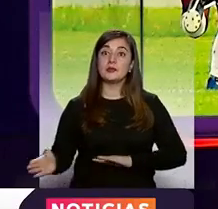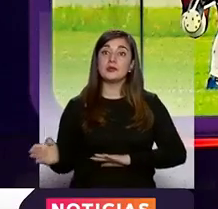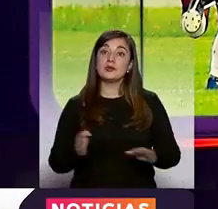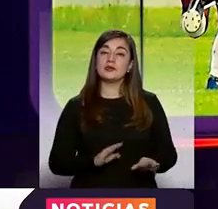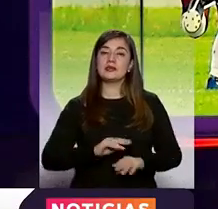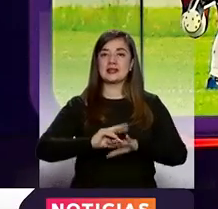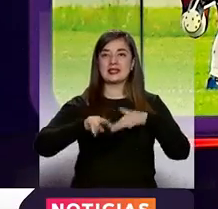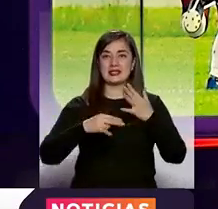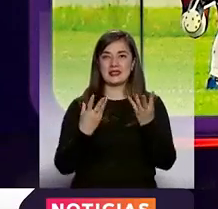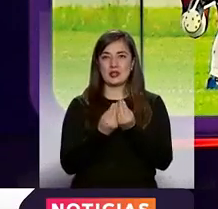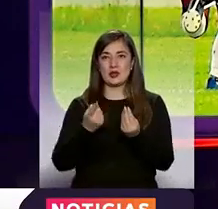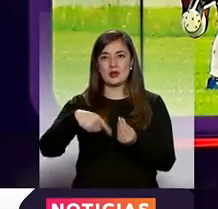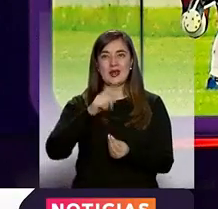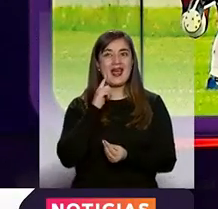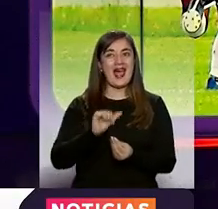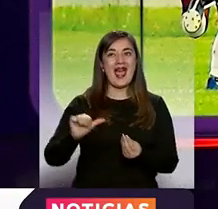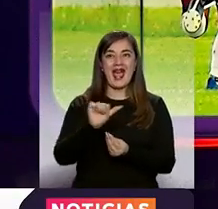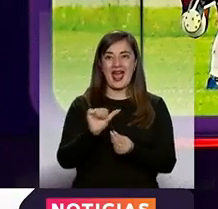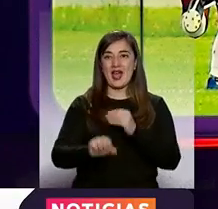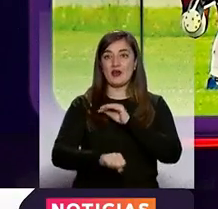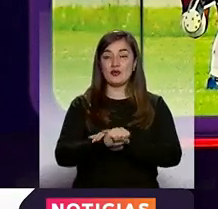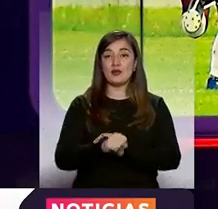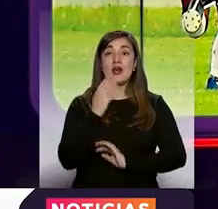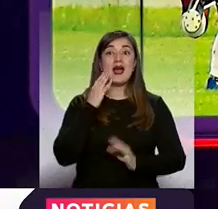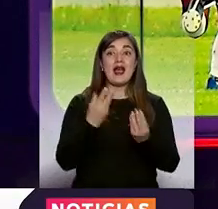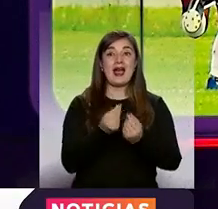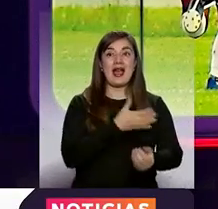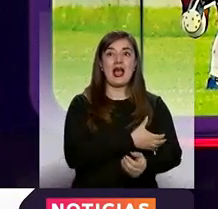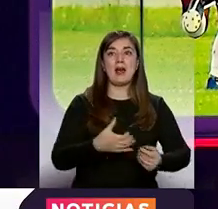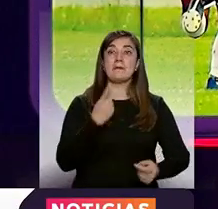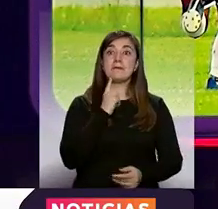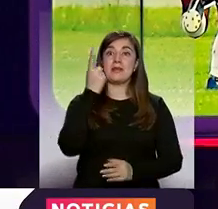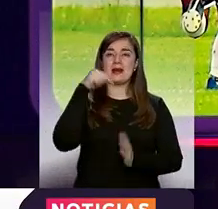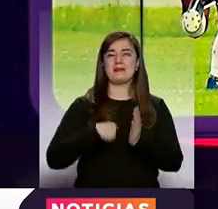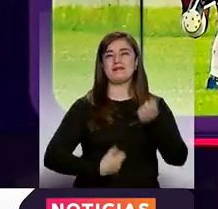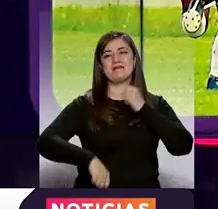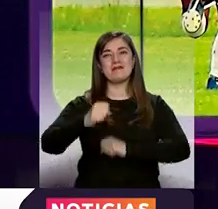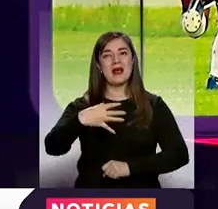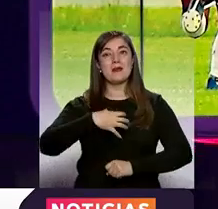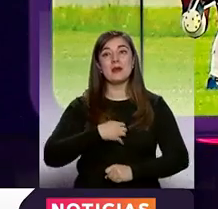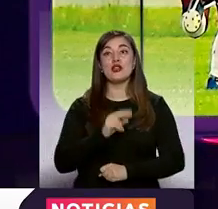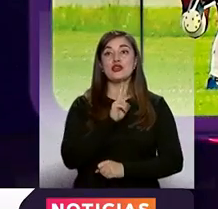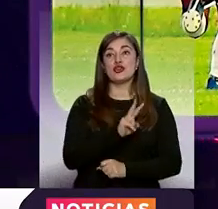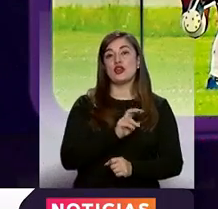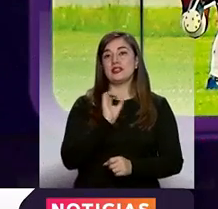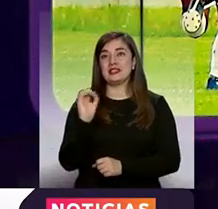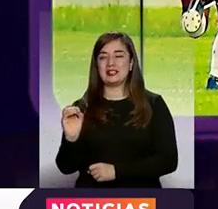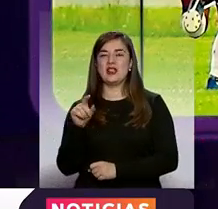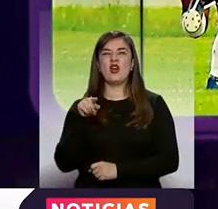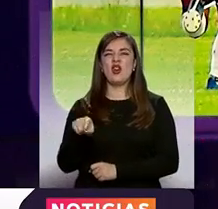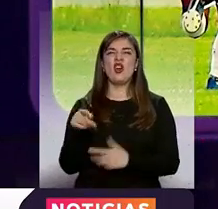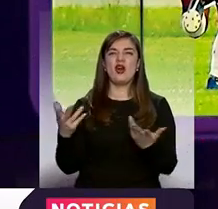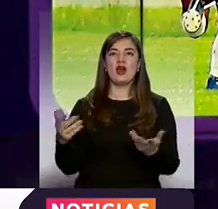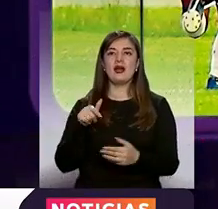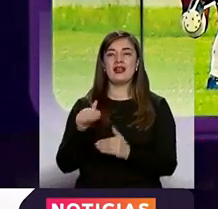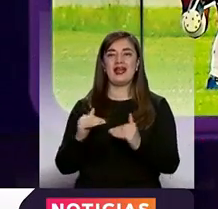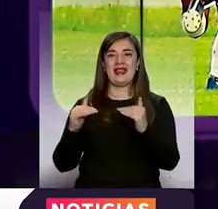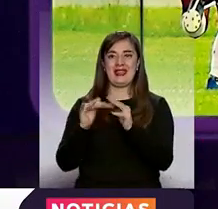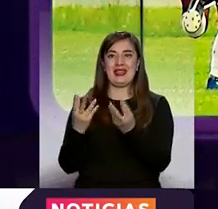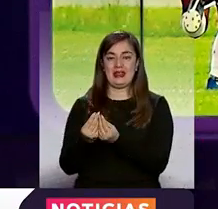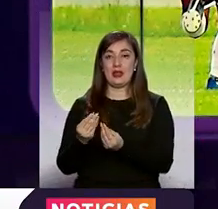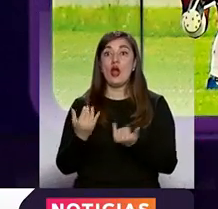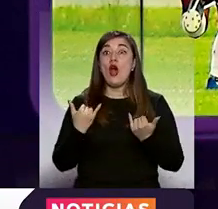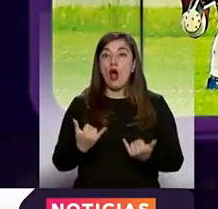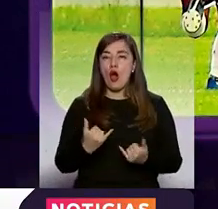Fecha 7 del Grupo A de la Liga Femenina, Fortaleza sumó su primera victoria del campeonato, derrotando 2-0 a la Equidad. Y